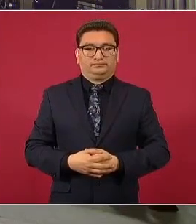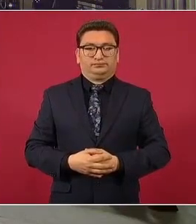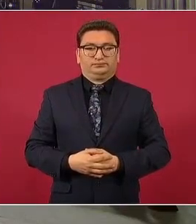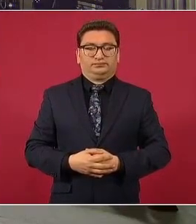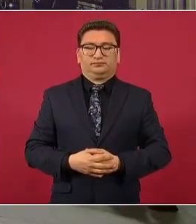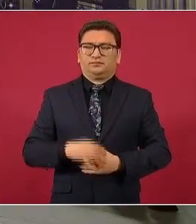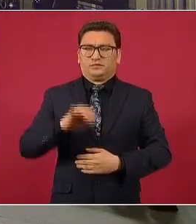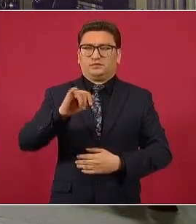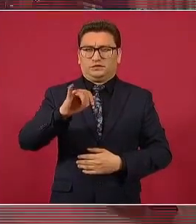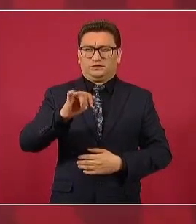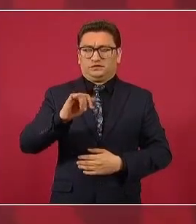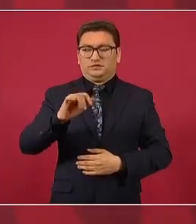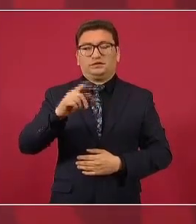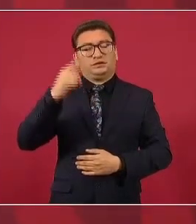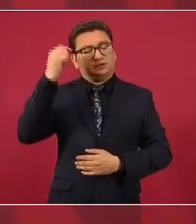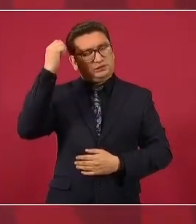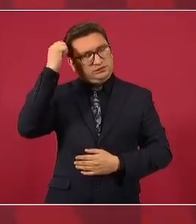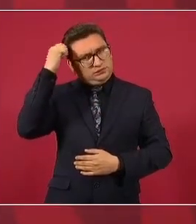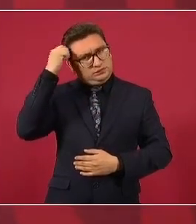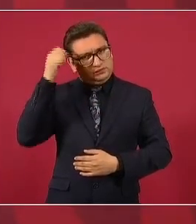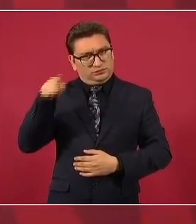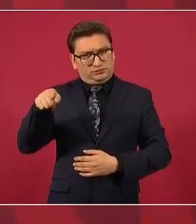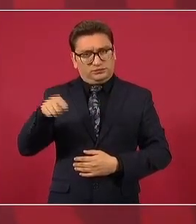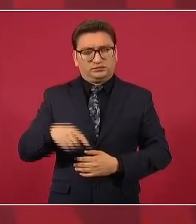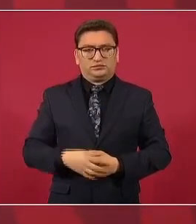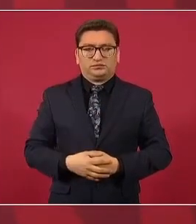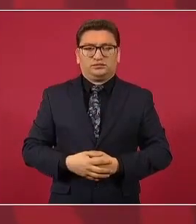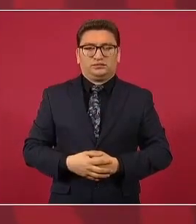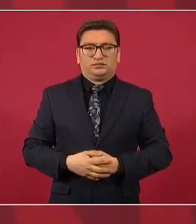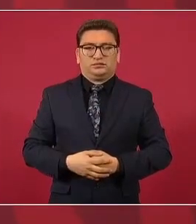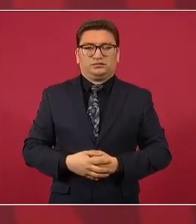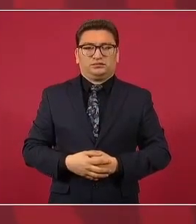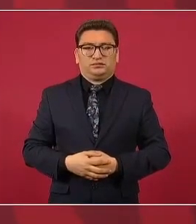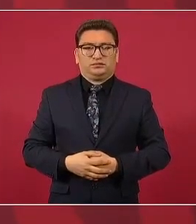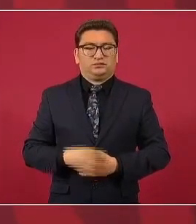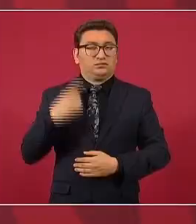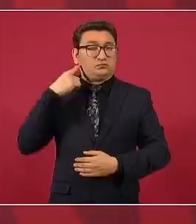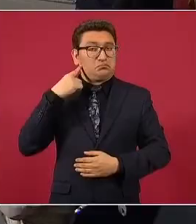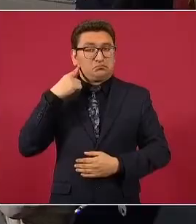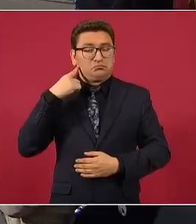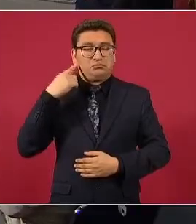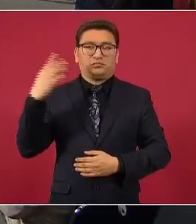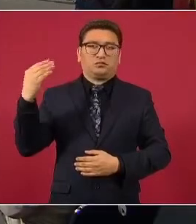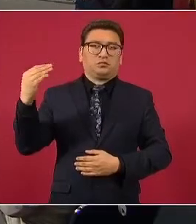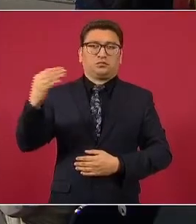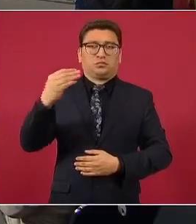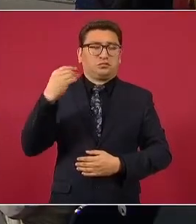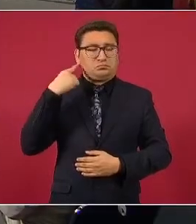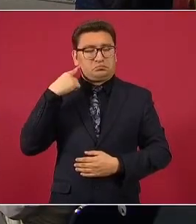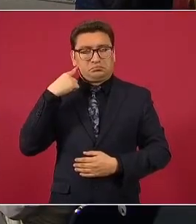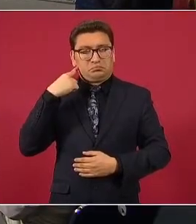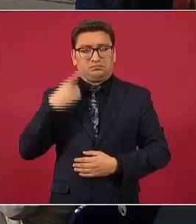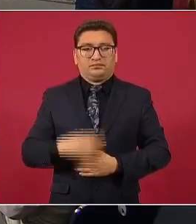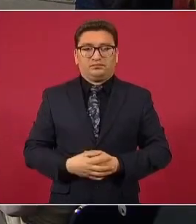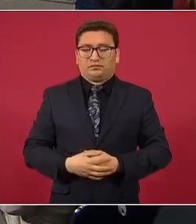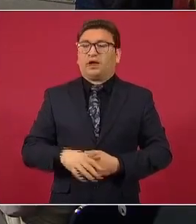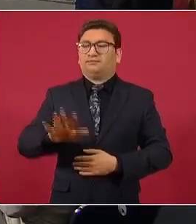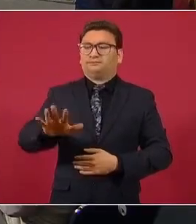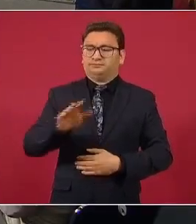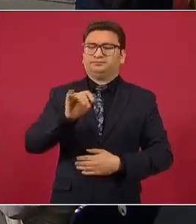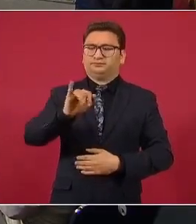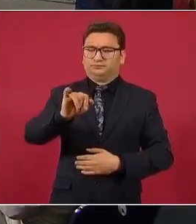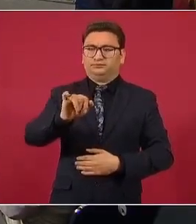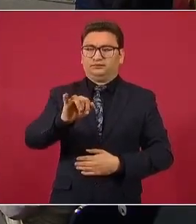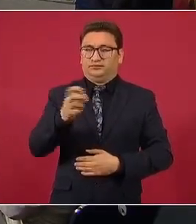Sí, Texcoco. Lo inauguró usted hace más de un año, pero sigue sin atender partos. Sí, eso tiene